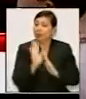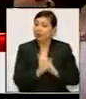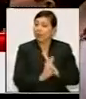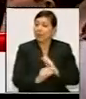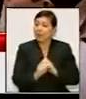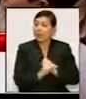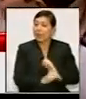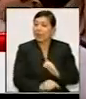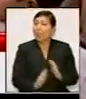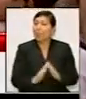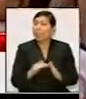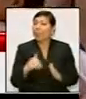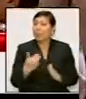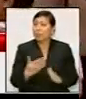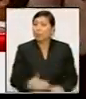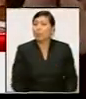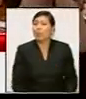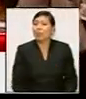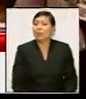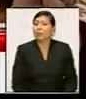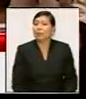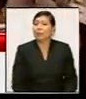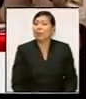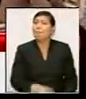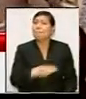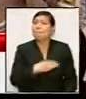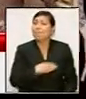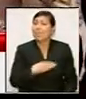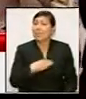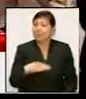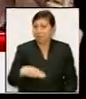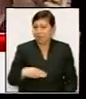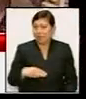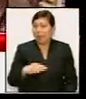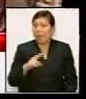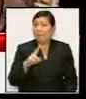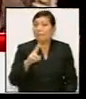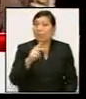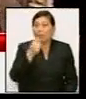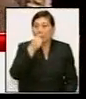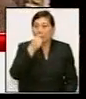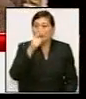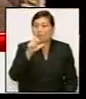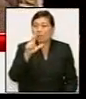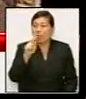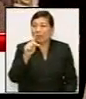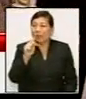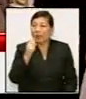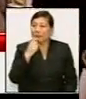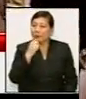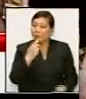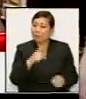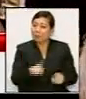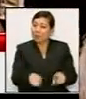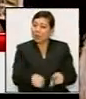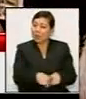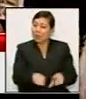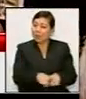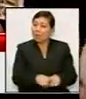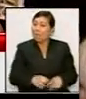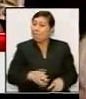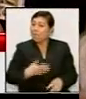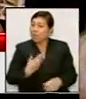nacional. Posteriormente fue ministro de Valentín Paniaguas en 2 sectores, lo que le permitió también